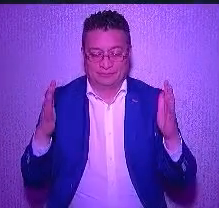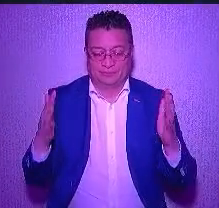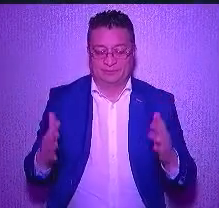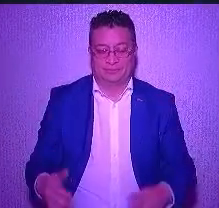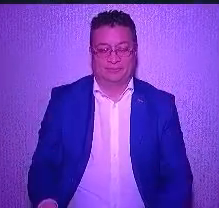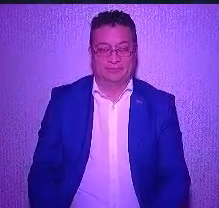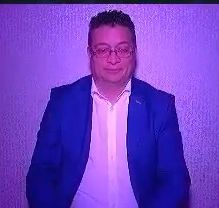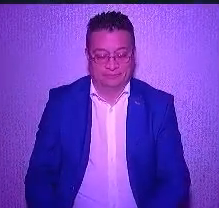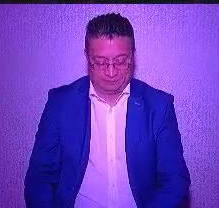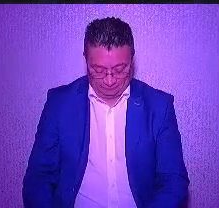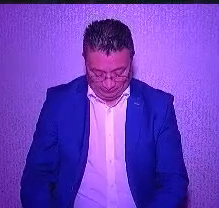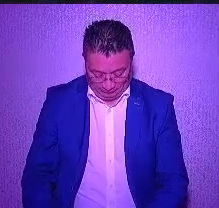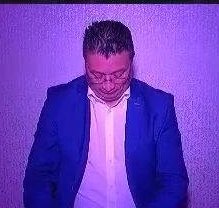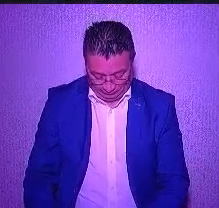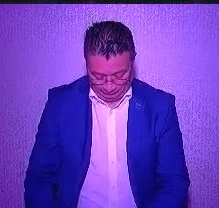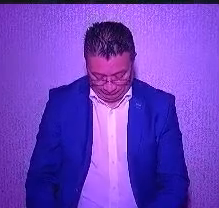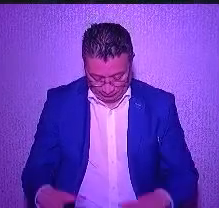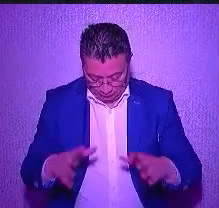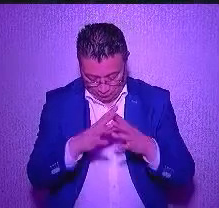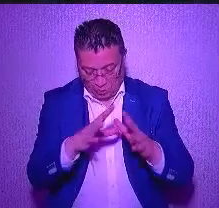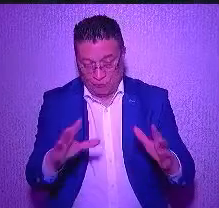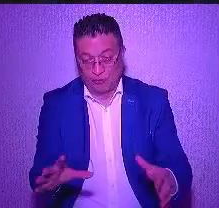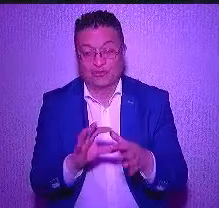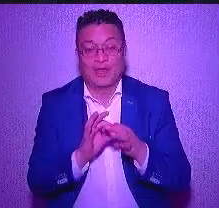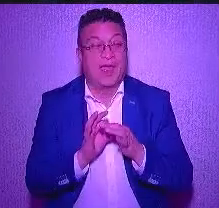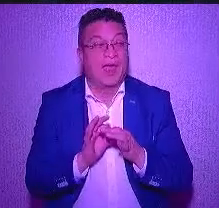atención Muchas gracias